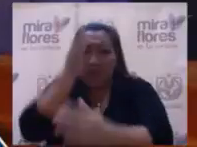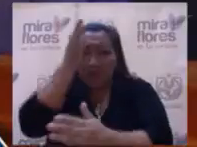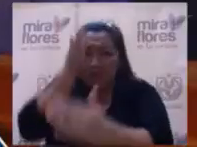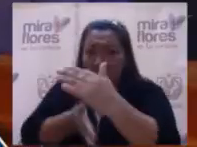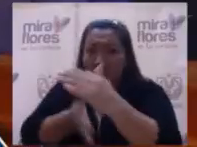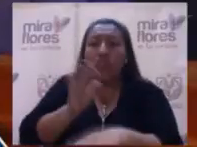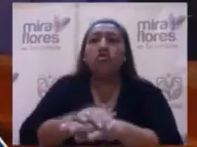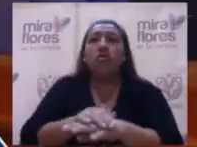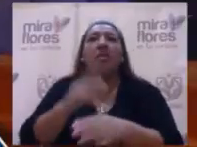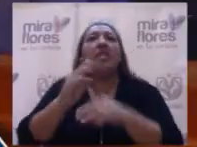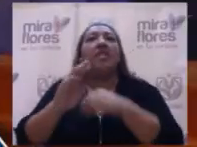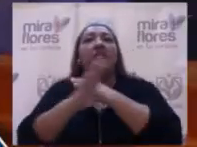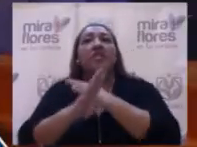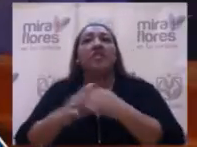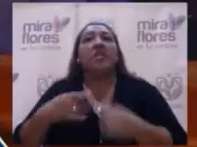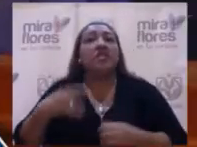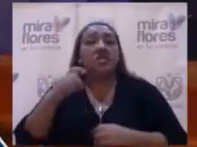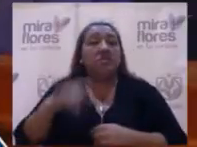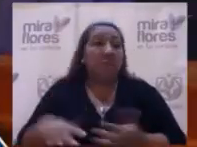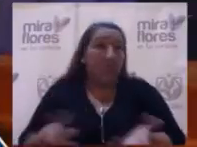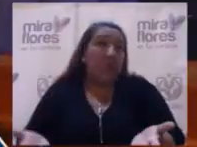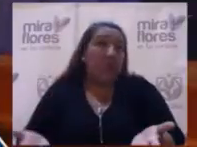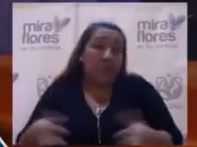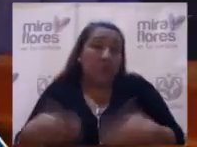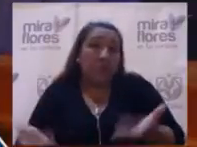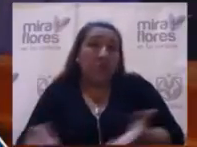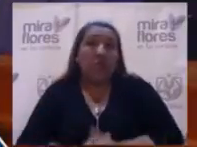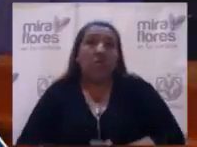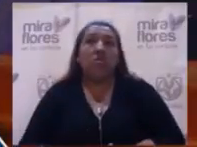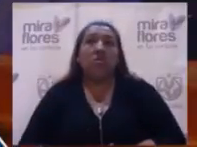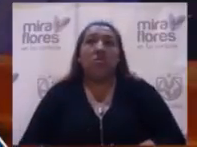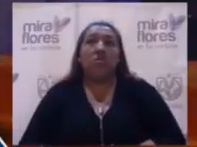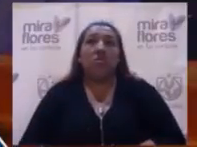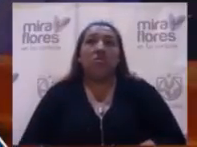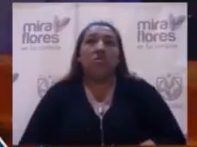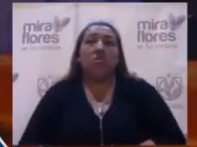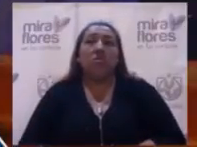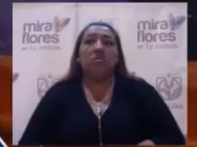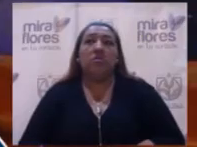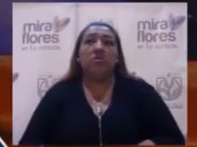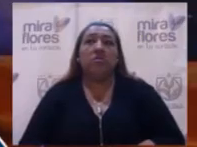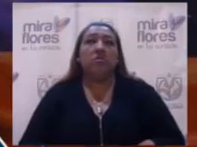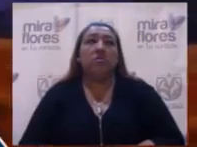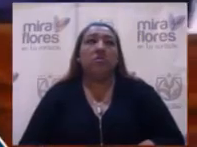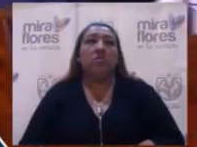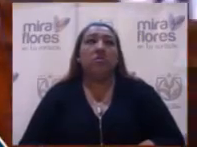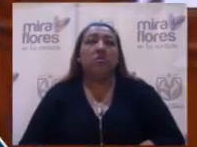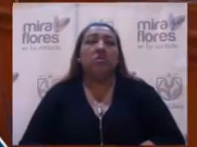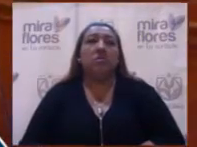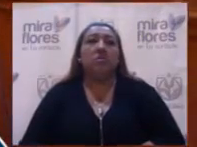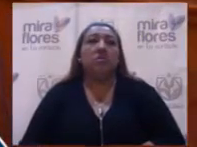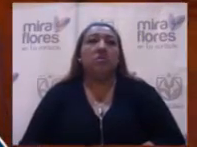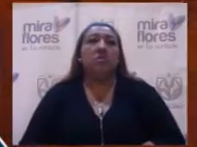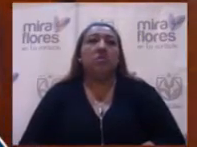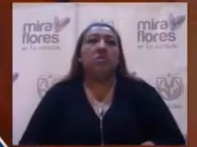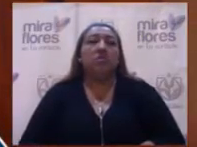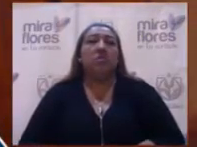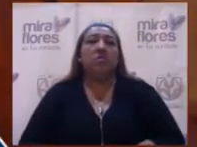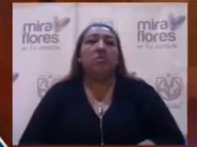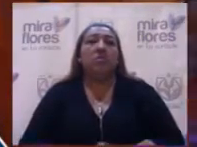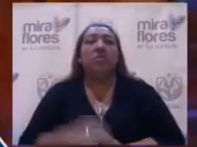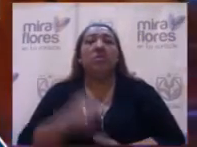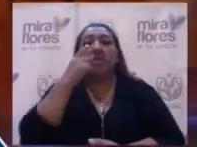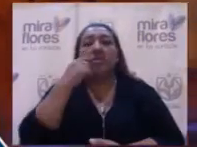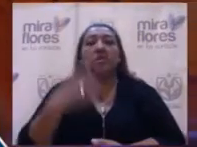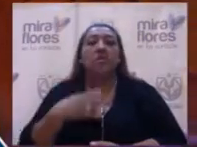de defensa civil y prevención contra los riesgos, ¿no? Una sugerencia para formación a los inspectores. Bien, no sé, señor